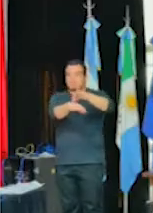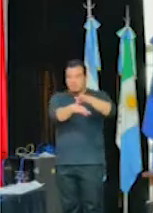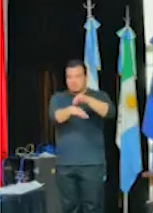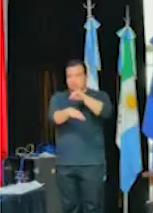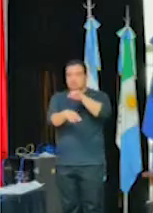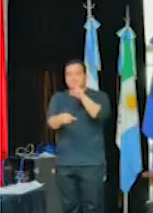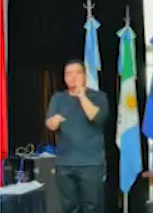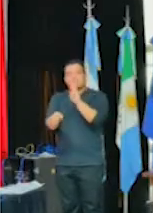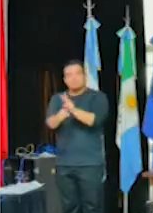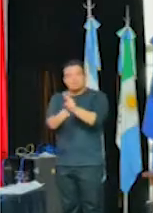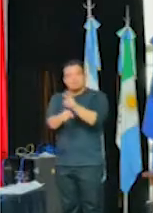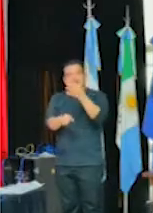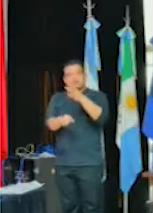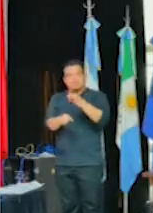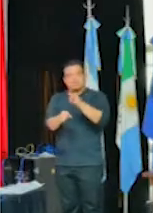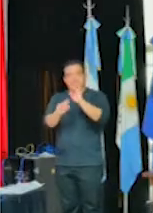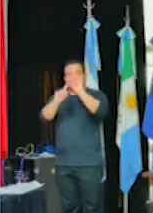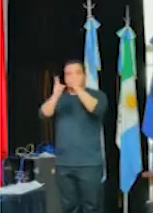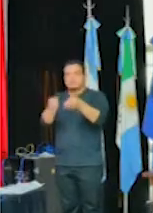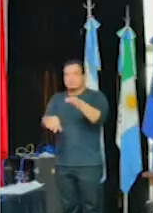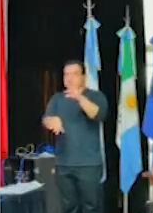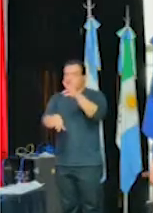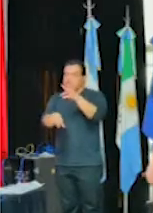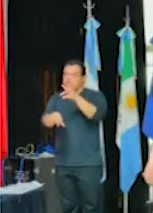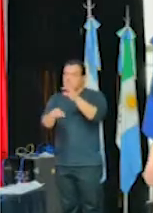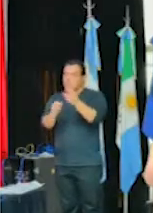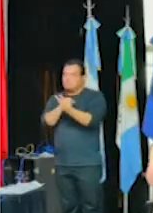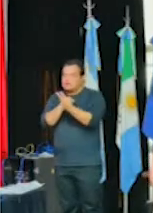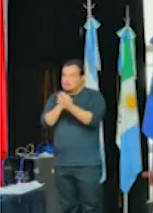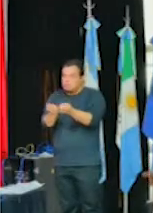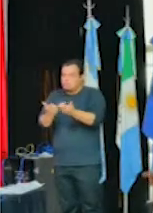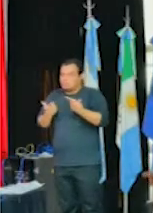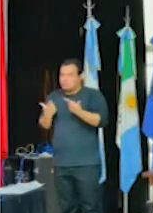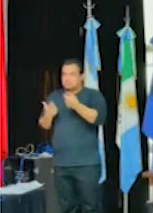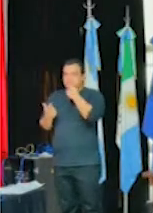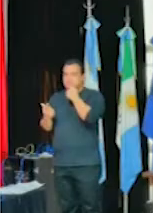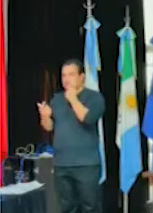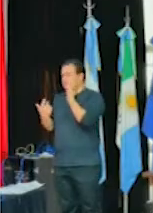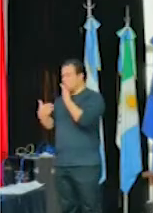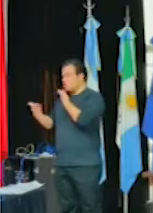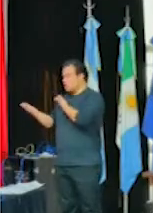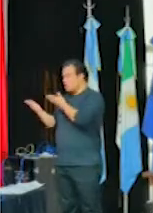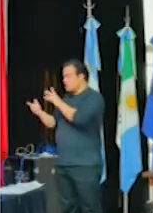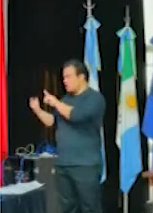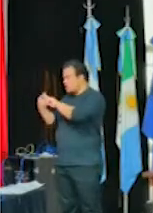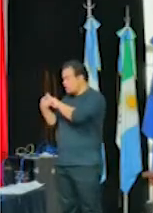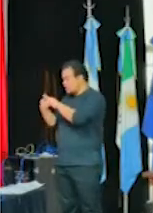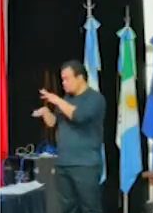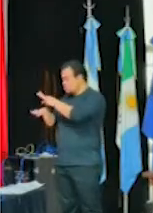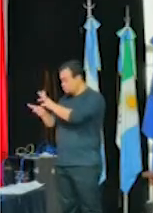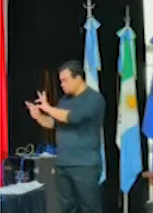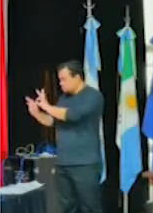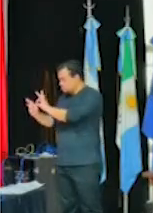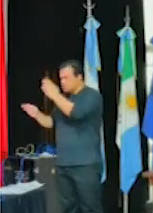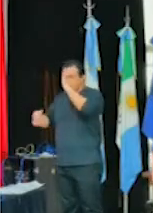el tema del autocuidado, que no es ir a hacer yoga después de que terminamos de atender, sino que es una forma de pararnos frente al